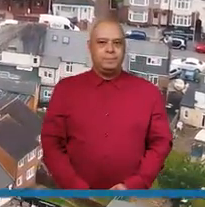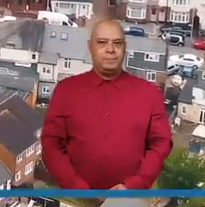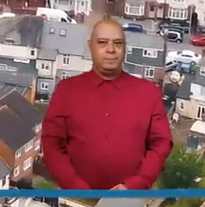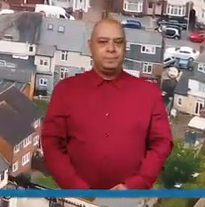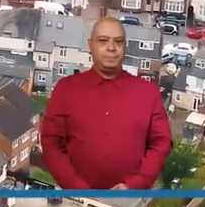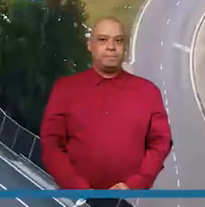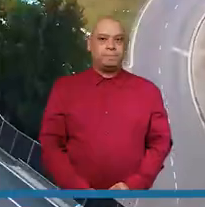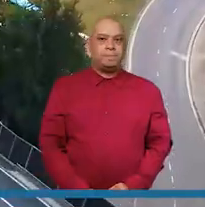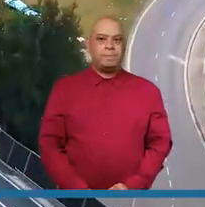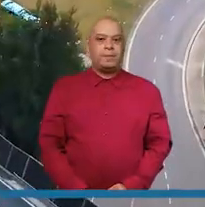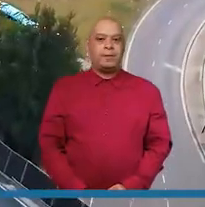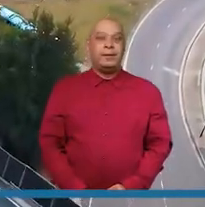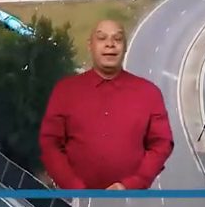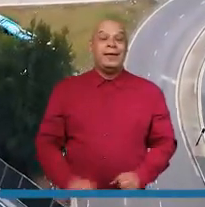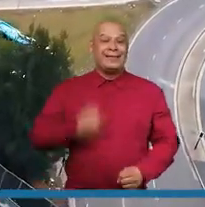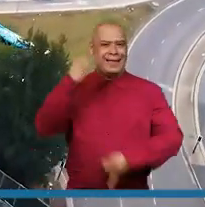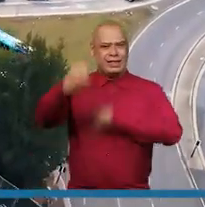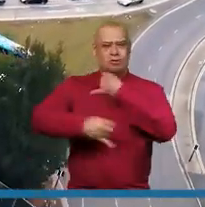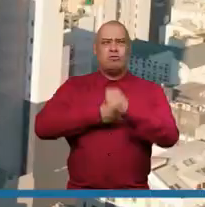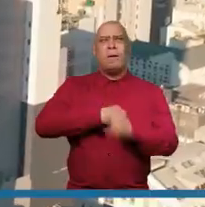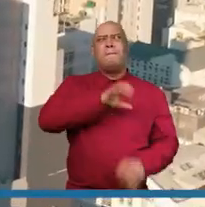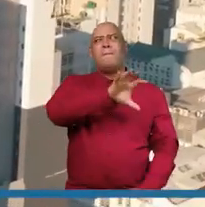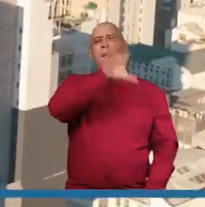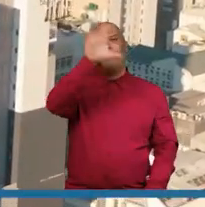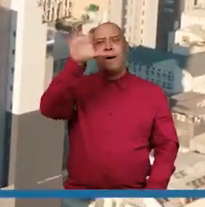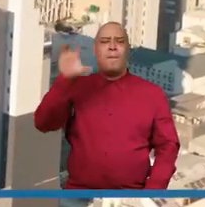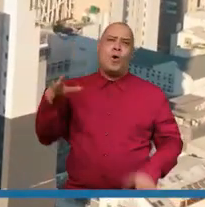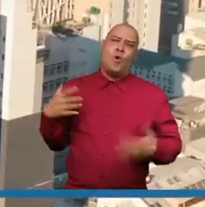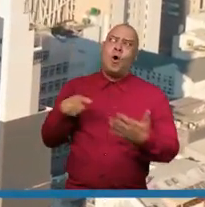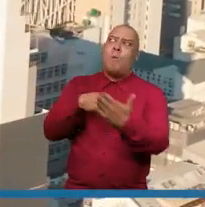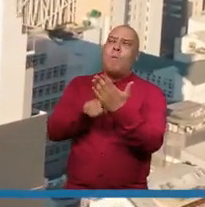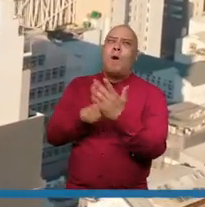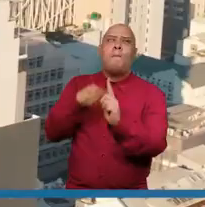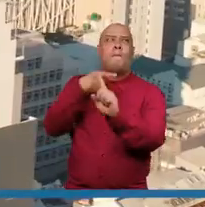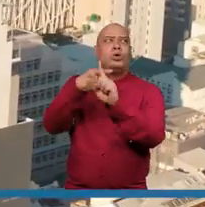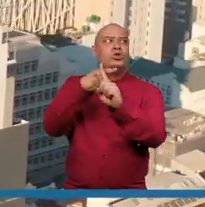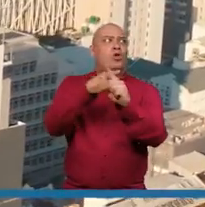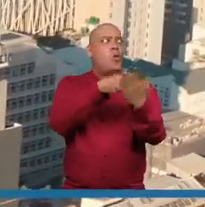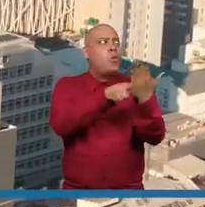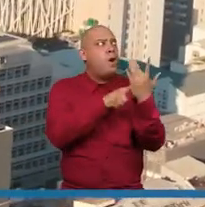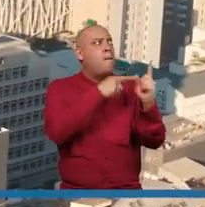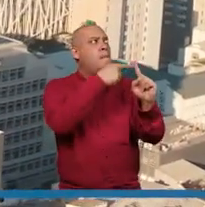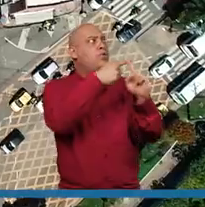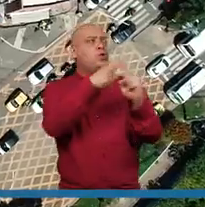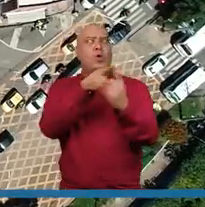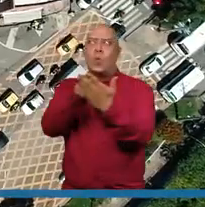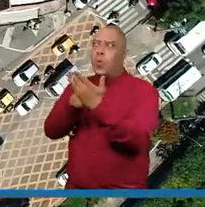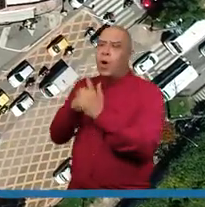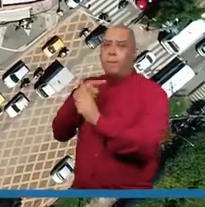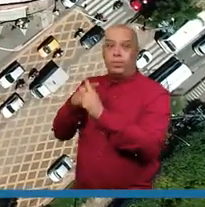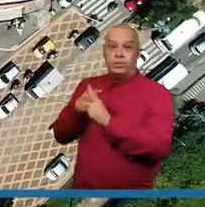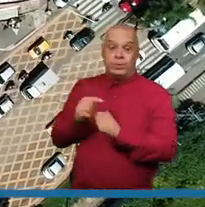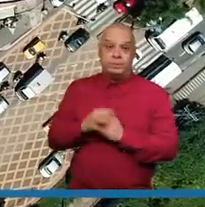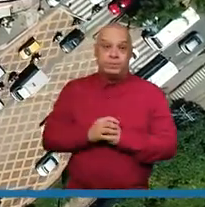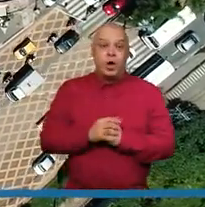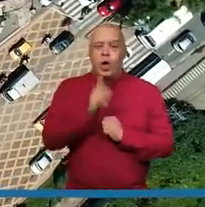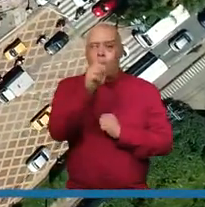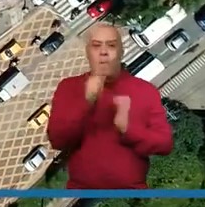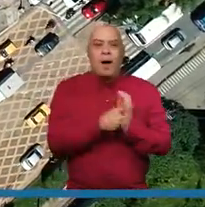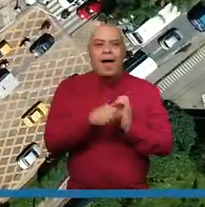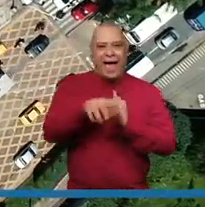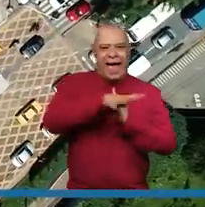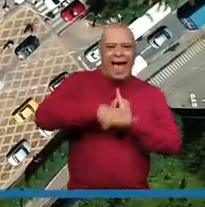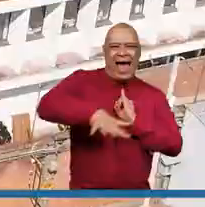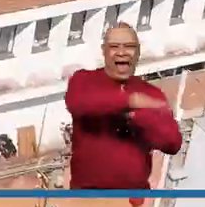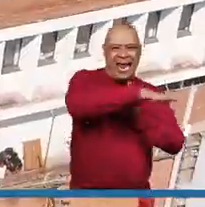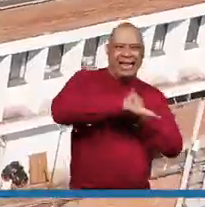A nivel internacional hay muchos modelos, pero hay uno que definitivamente es un éxito total y son las áreas metropolitanas.